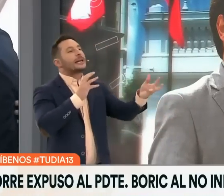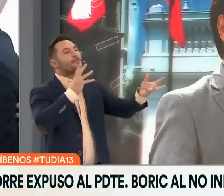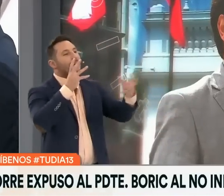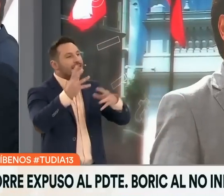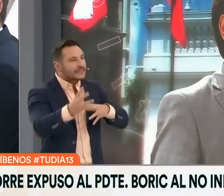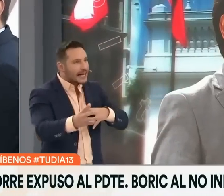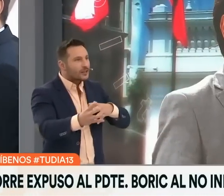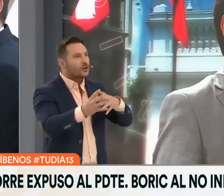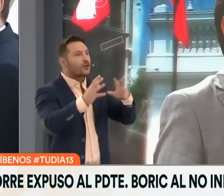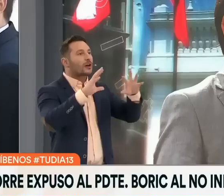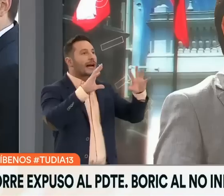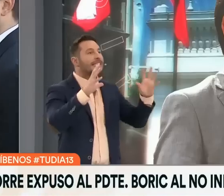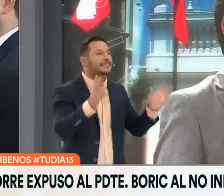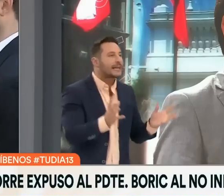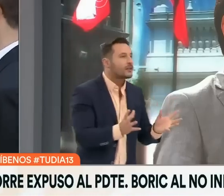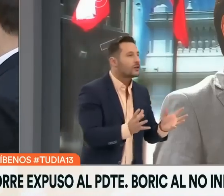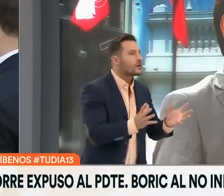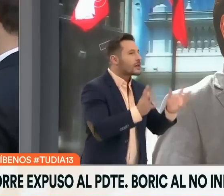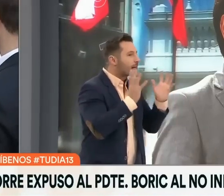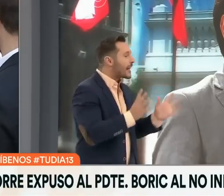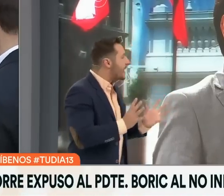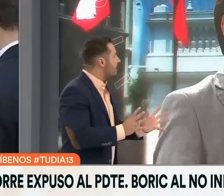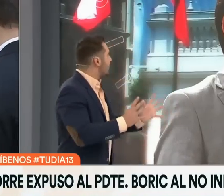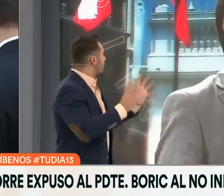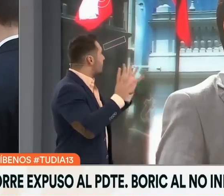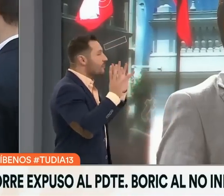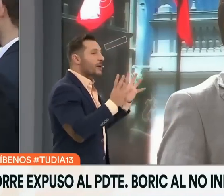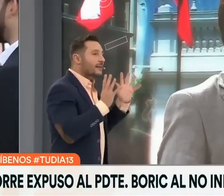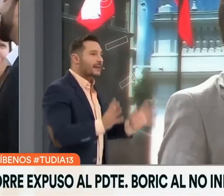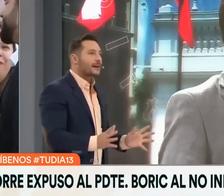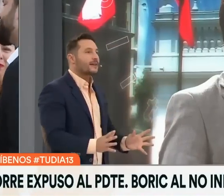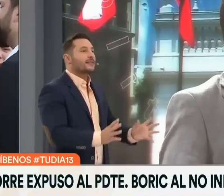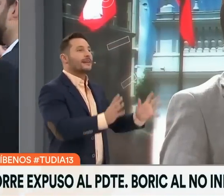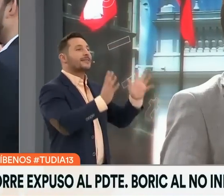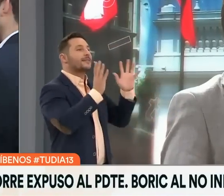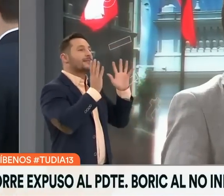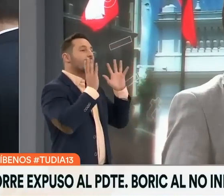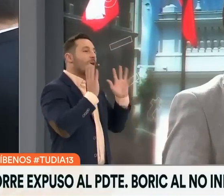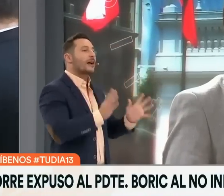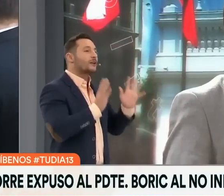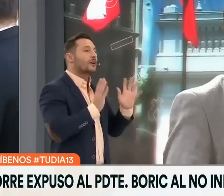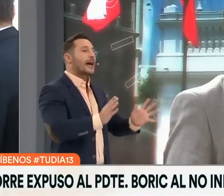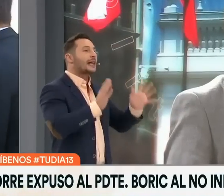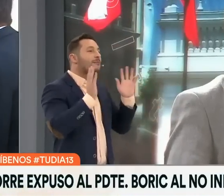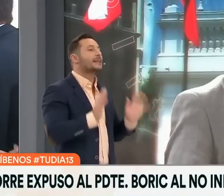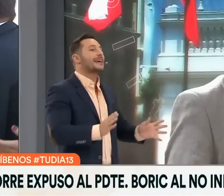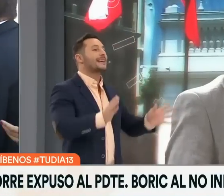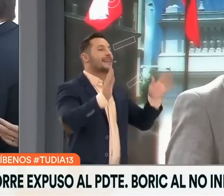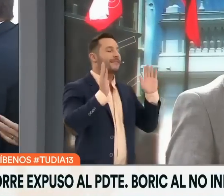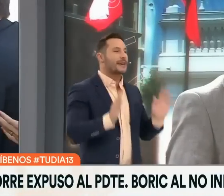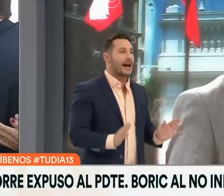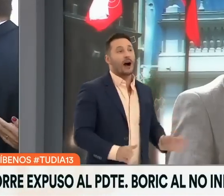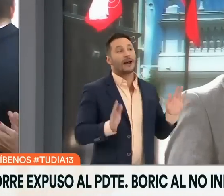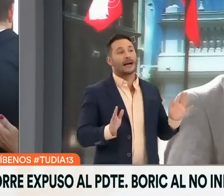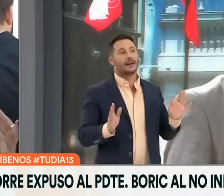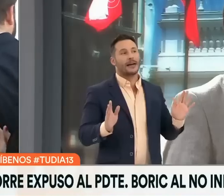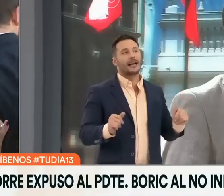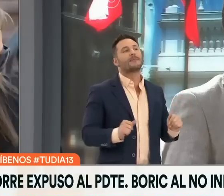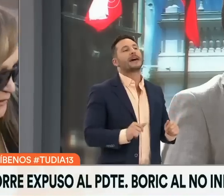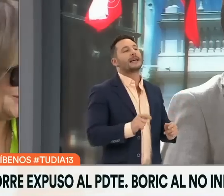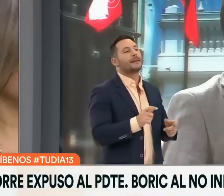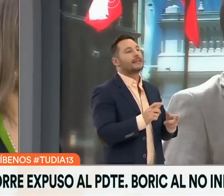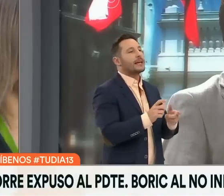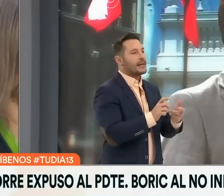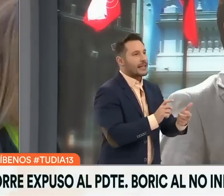investigando, están pensando, organizando qué se puede hacer si el senador Latorre admite que sabía. Ahora,